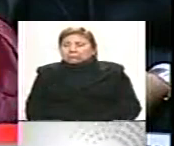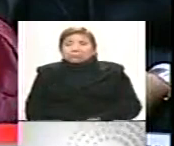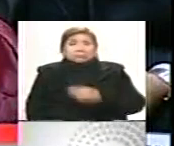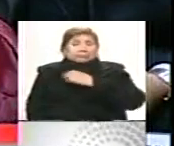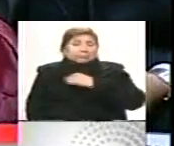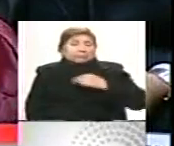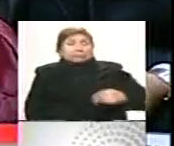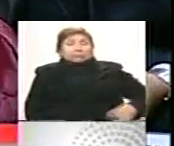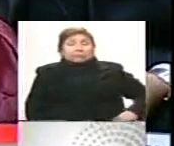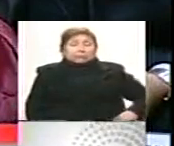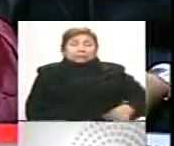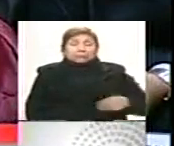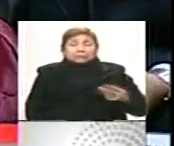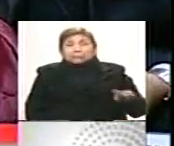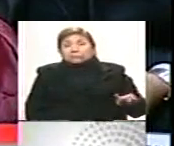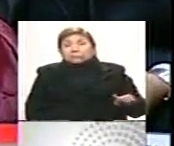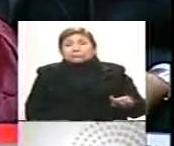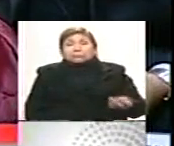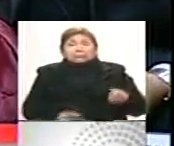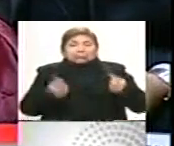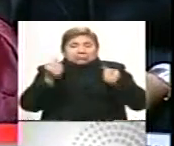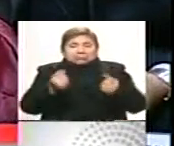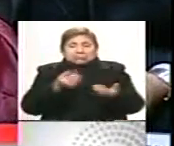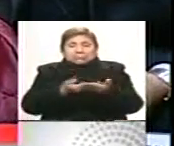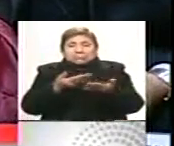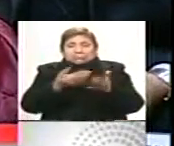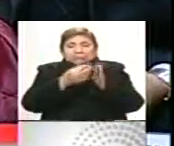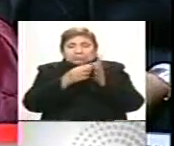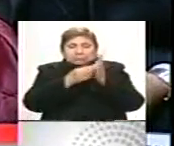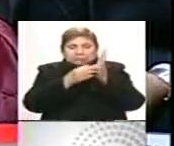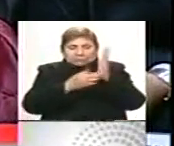ministros con los estándares que estamos planteando.